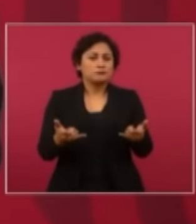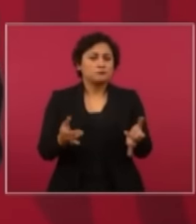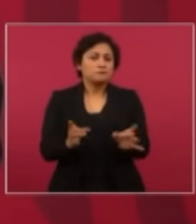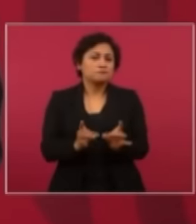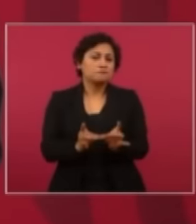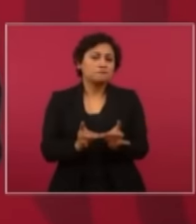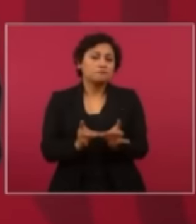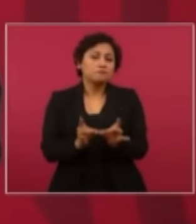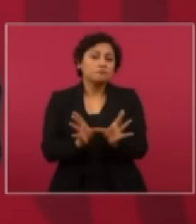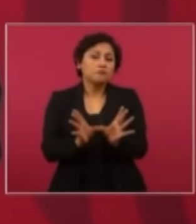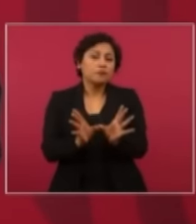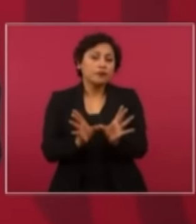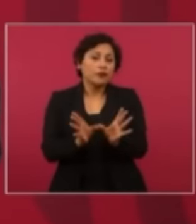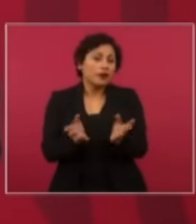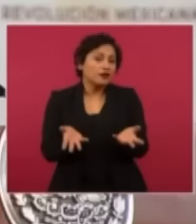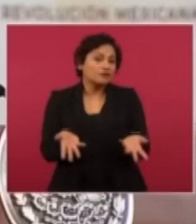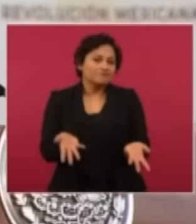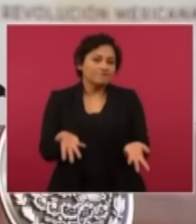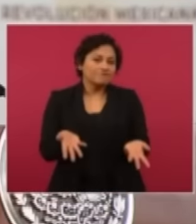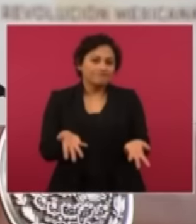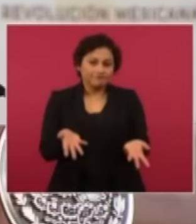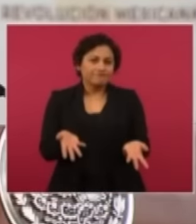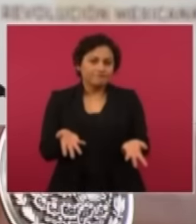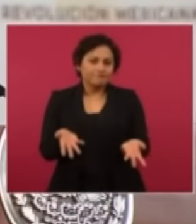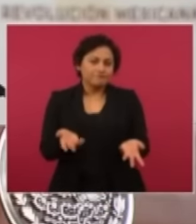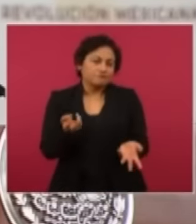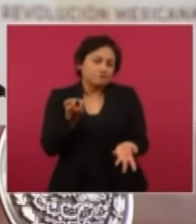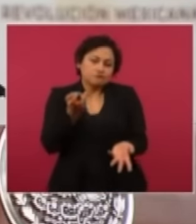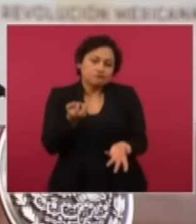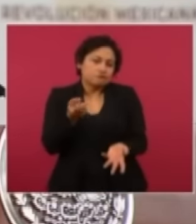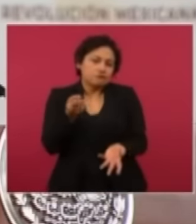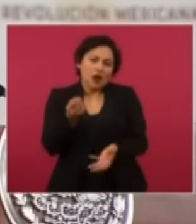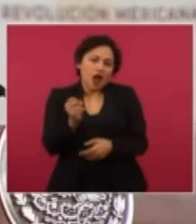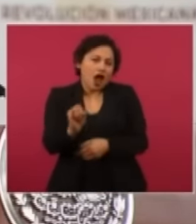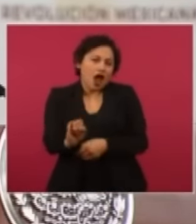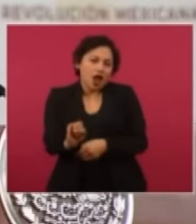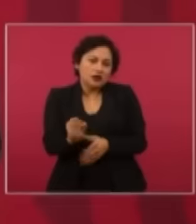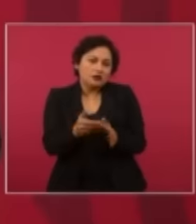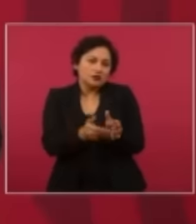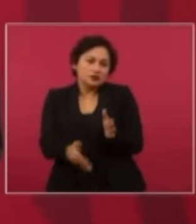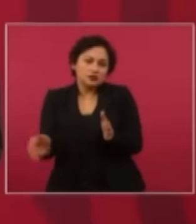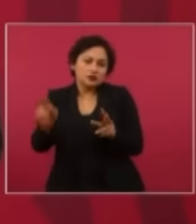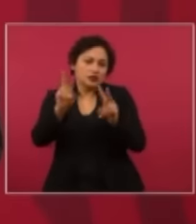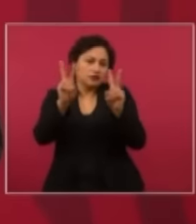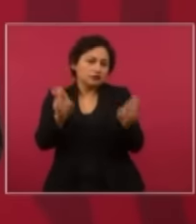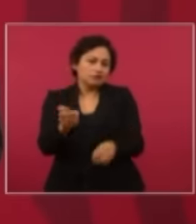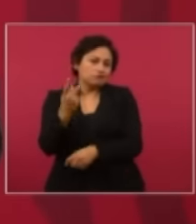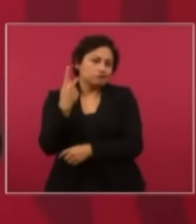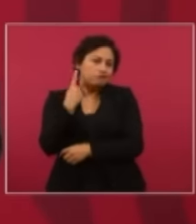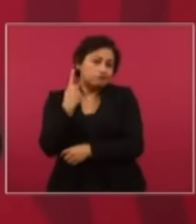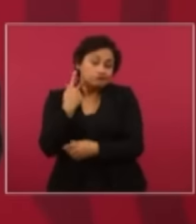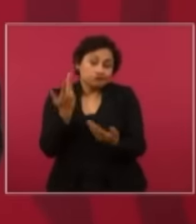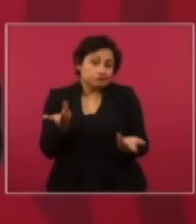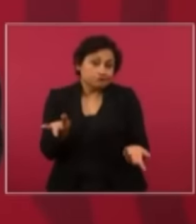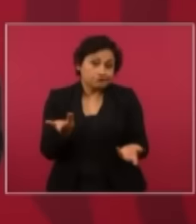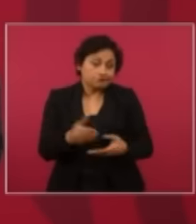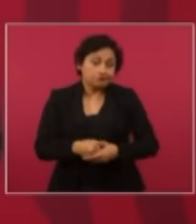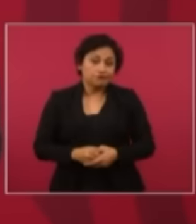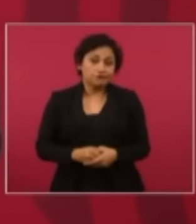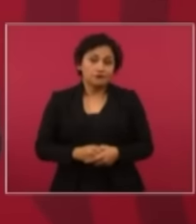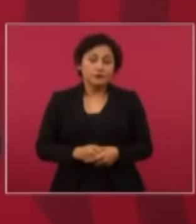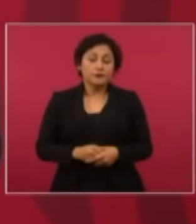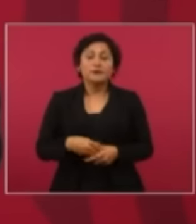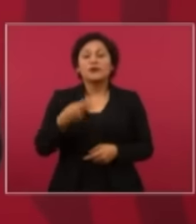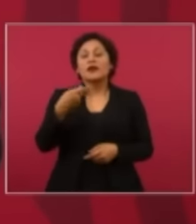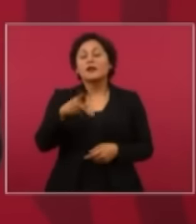parte pues del noble oficio de la política Lo importante es